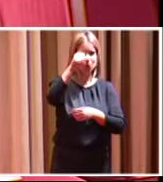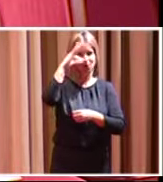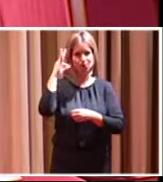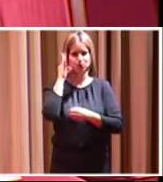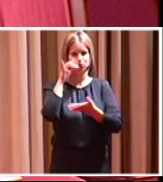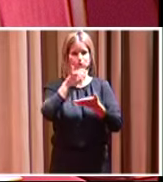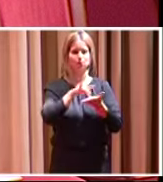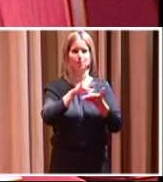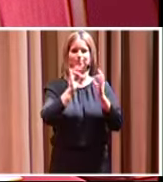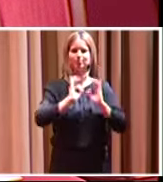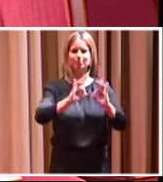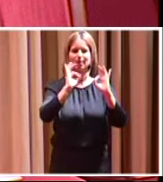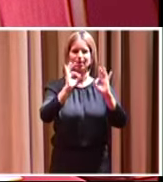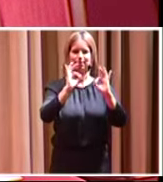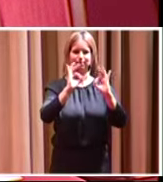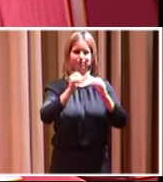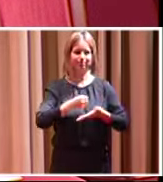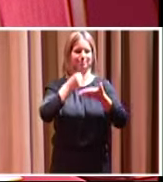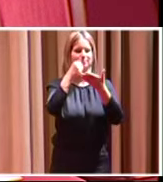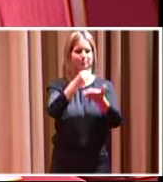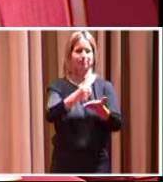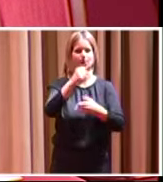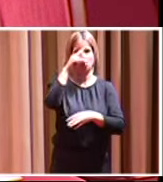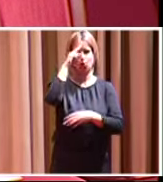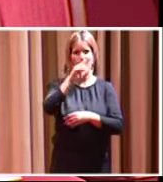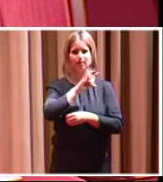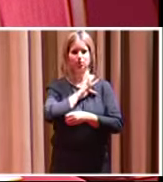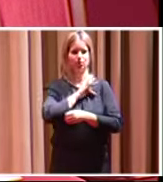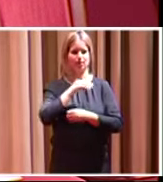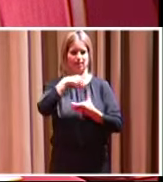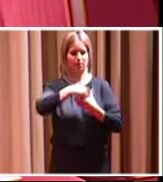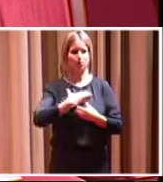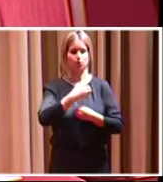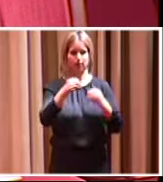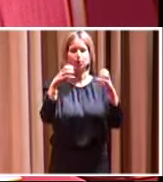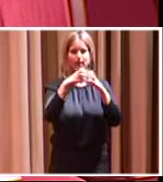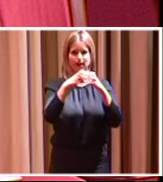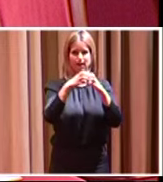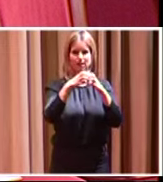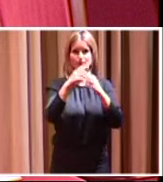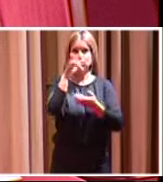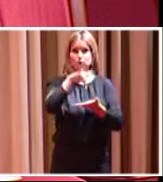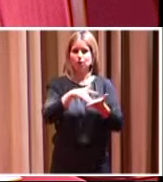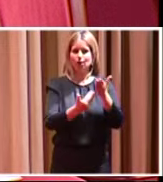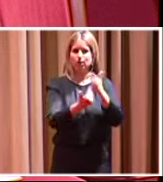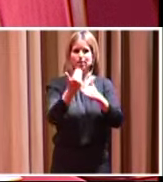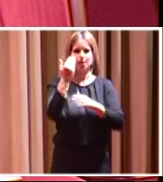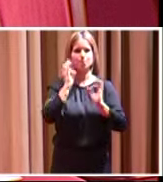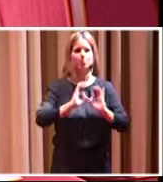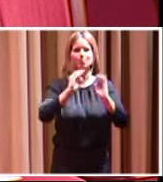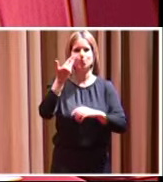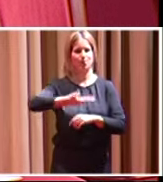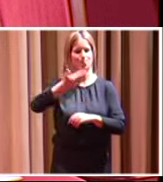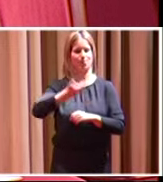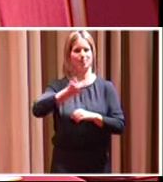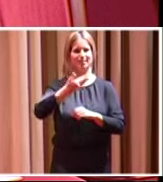este solemne acto de entrega de honores y distinciones del Ayuntamiento de Granada, un día muy importante en